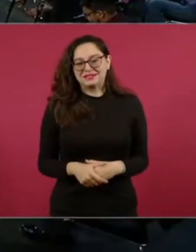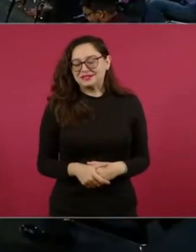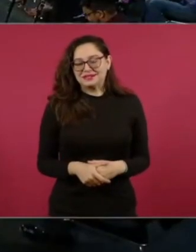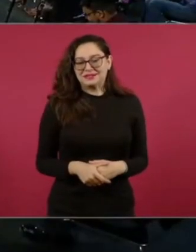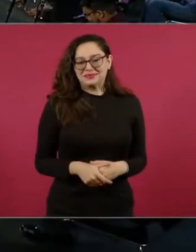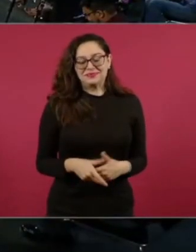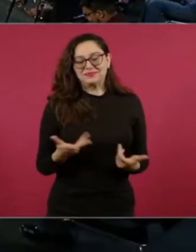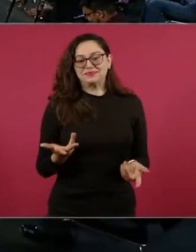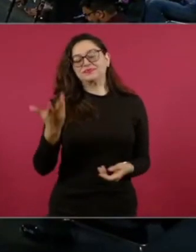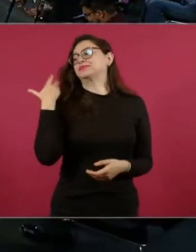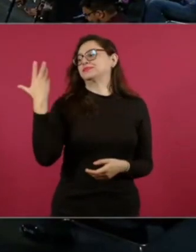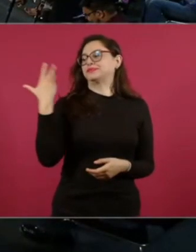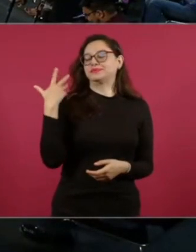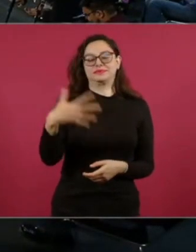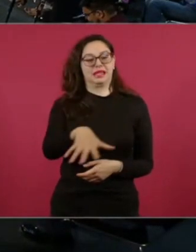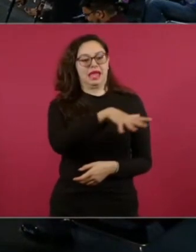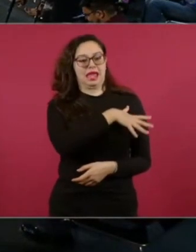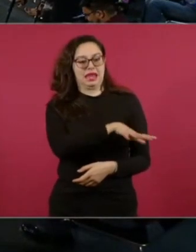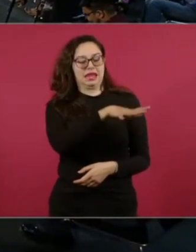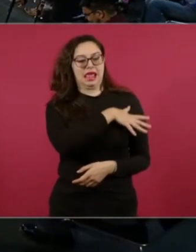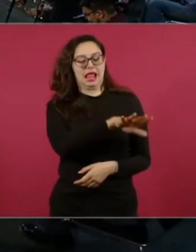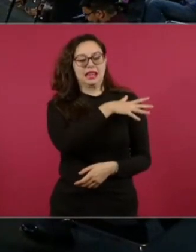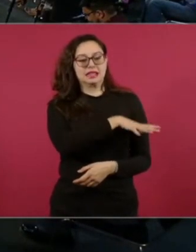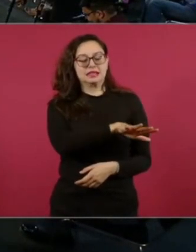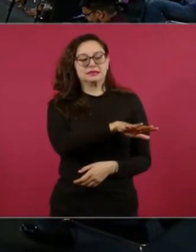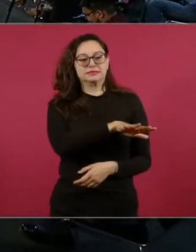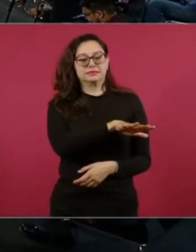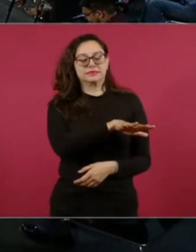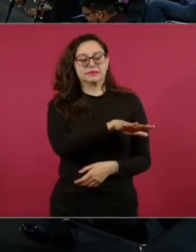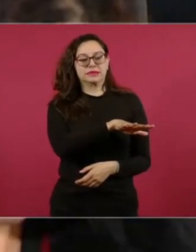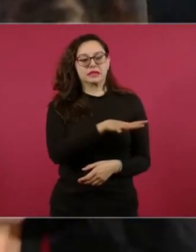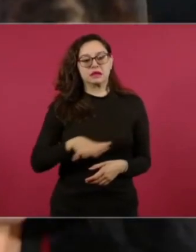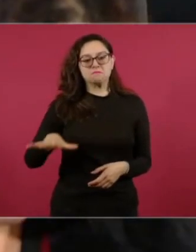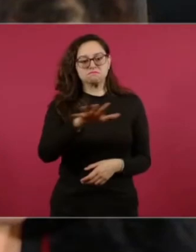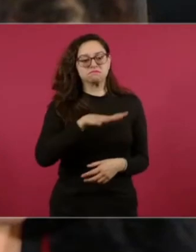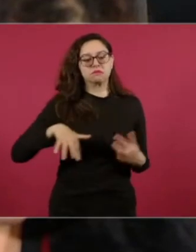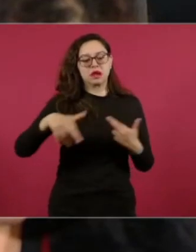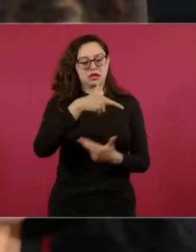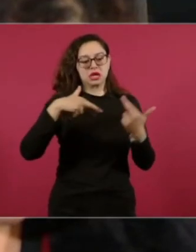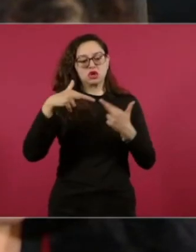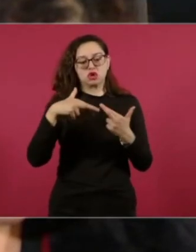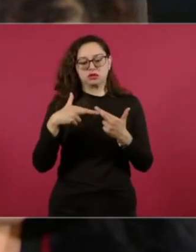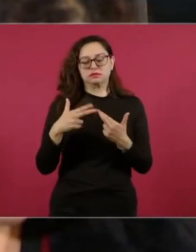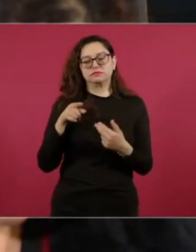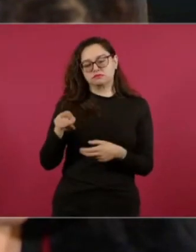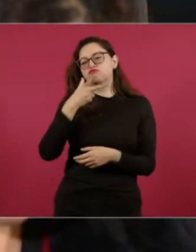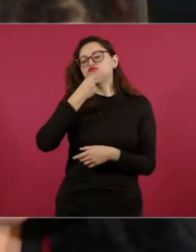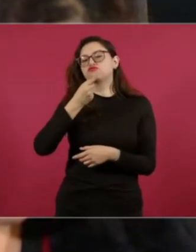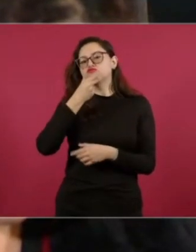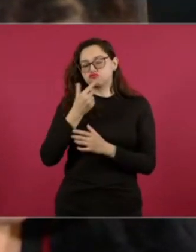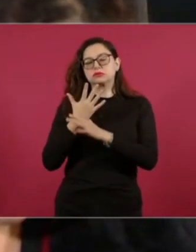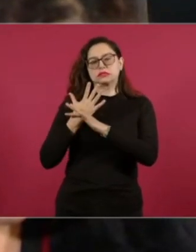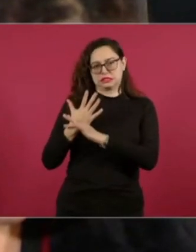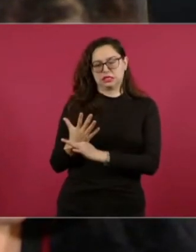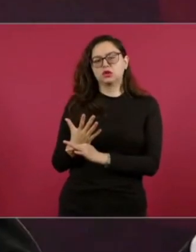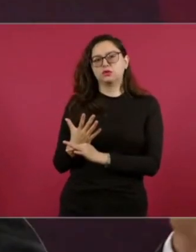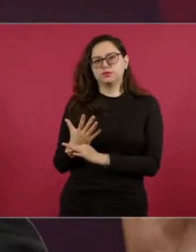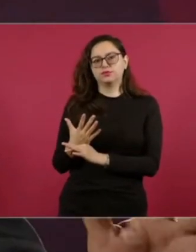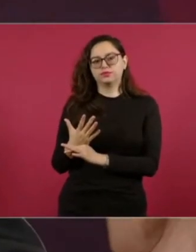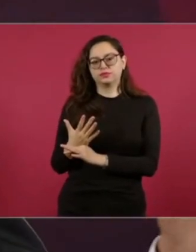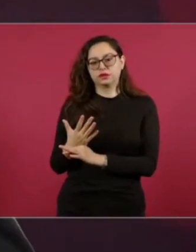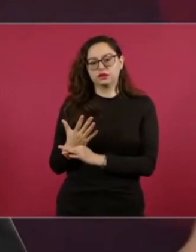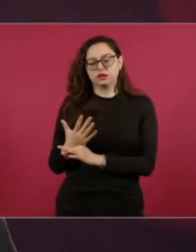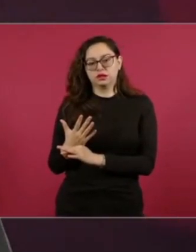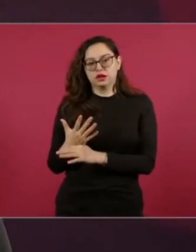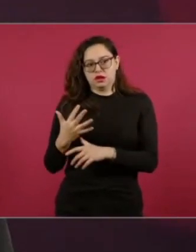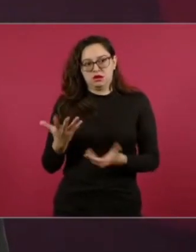el programa, en la sección ¿Quién es quién en las mentiras?, la señorita García Vilchis exhibe a Ernesto Zedillo,